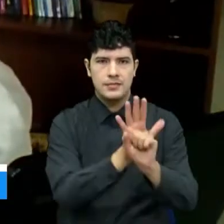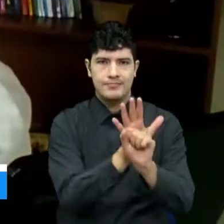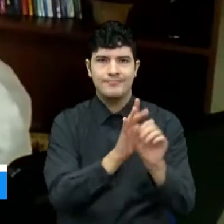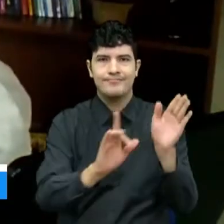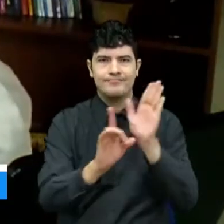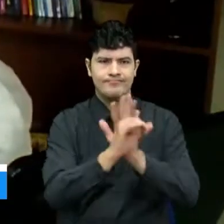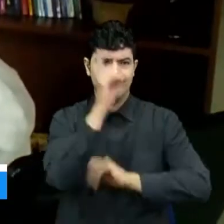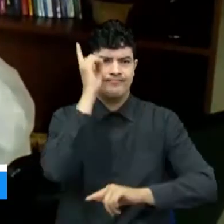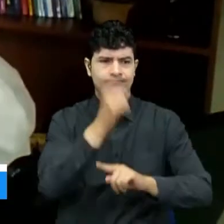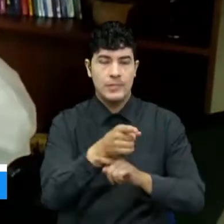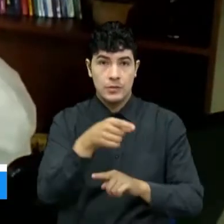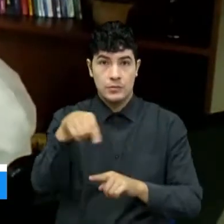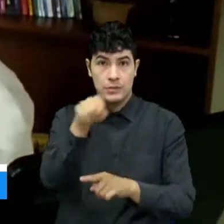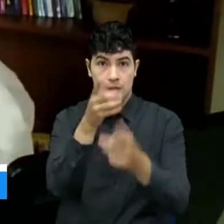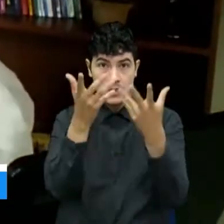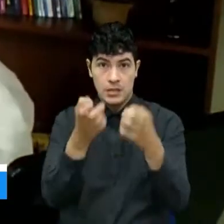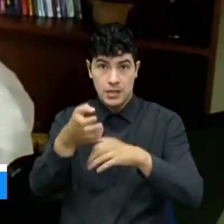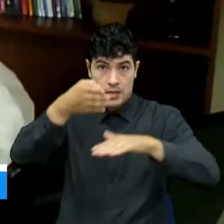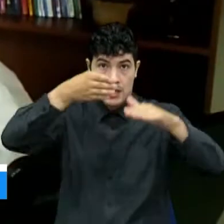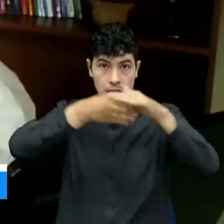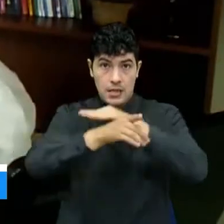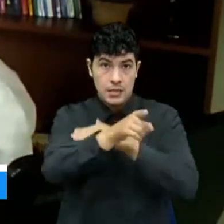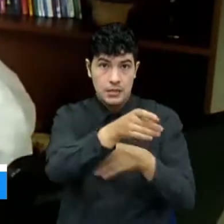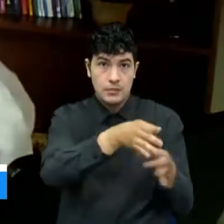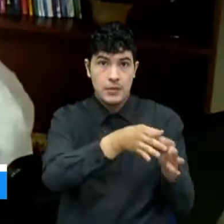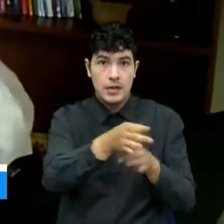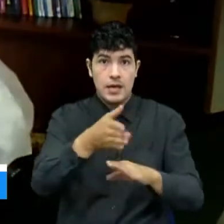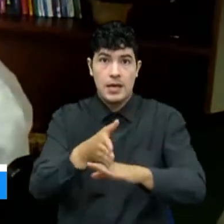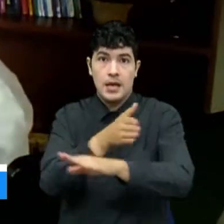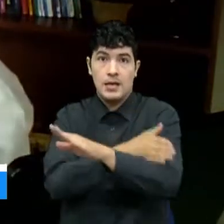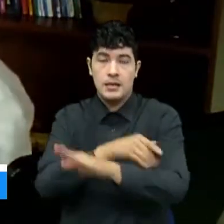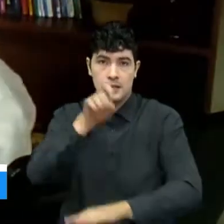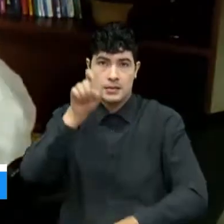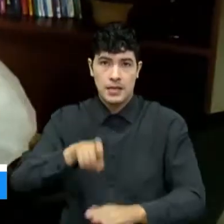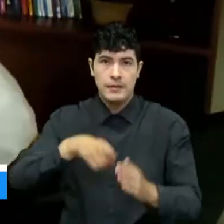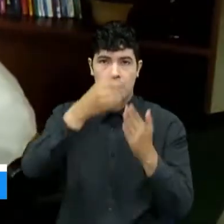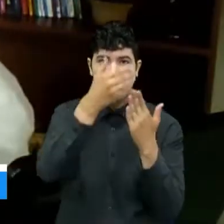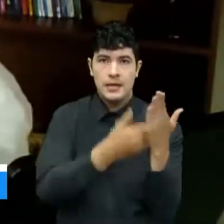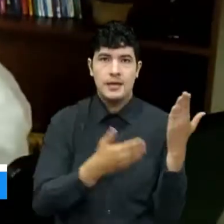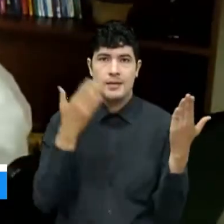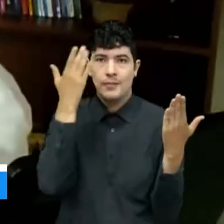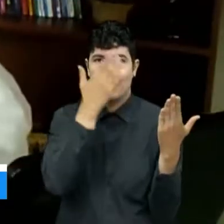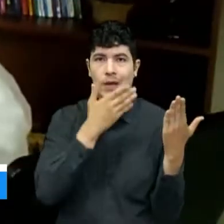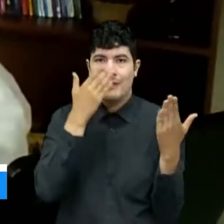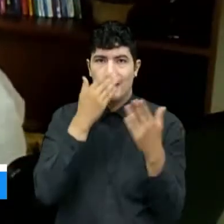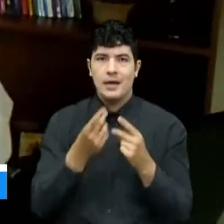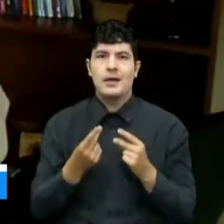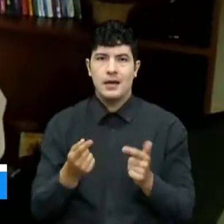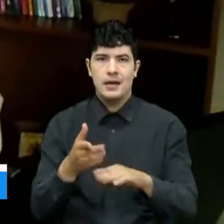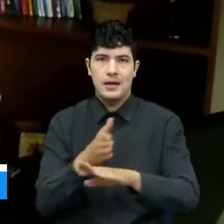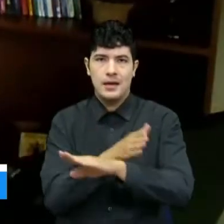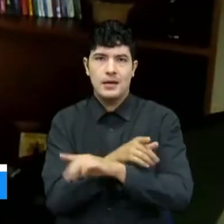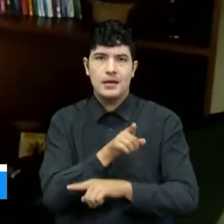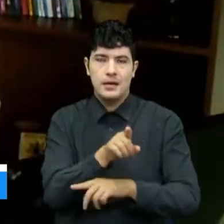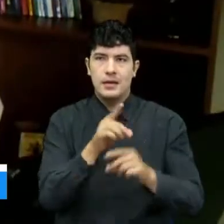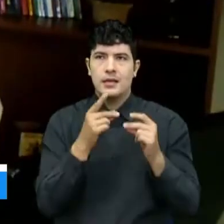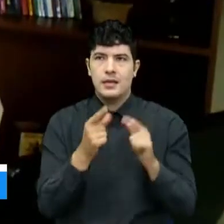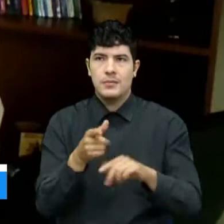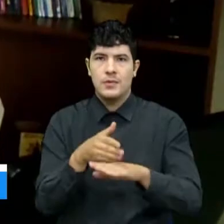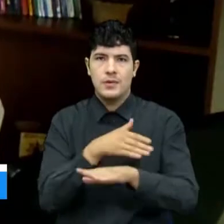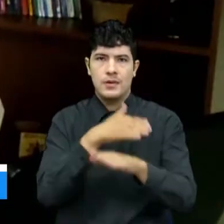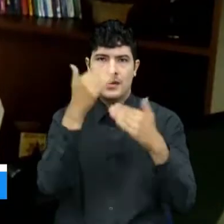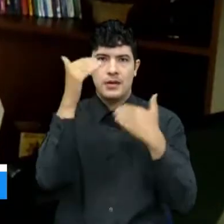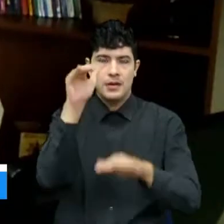quien quiera ingresar al casco urbano deberá presentar de ahora en adelante una prueba rápida que se haya realizado en un tiempo no mayor